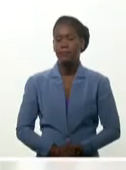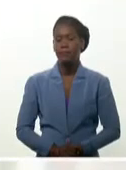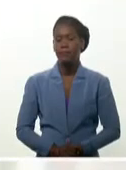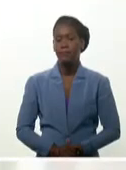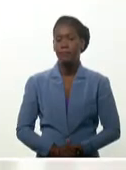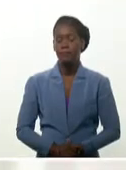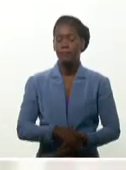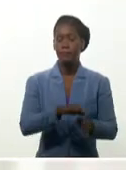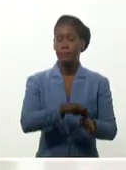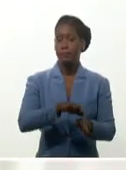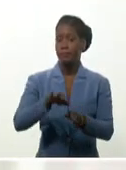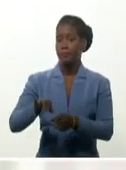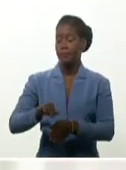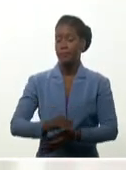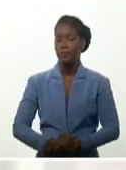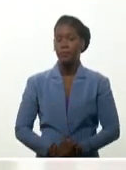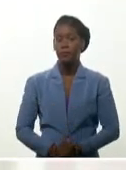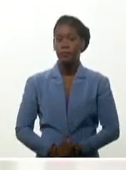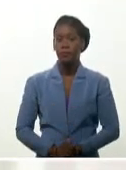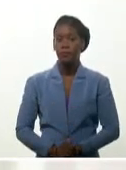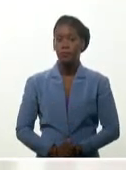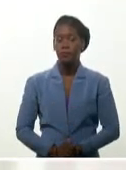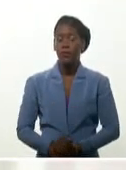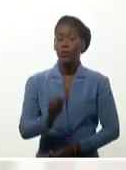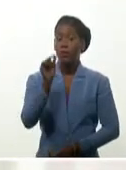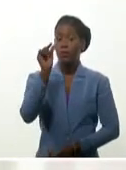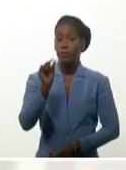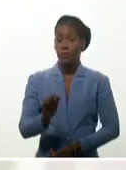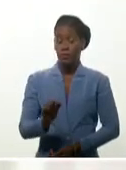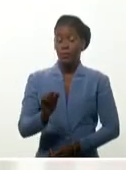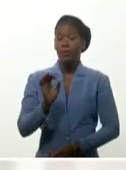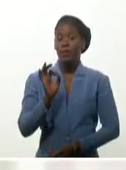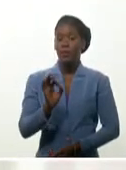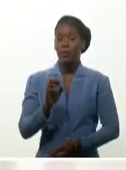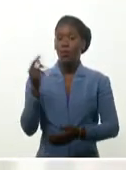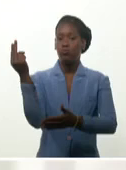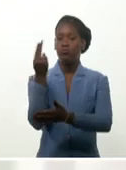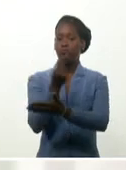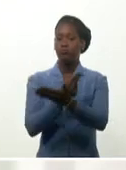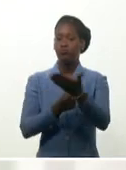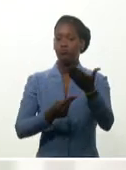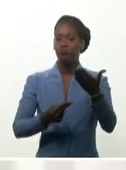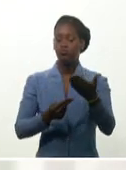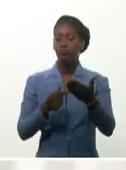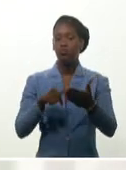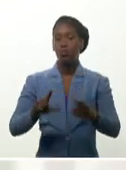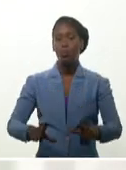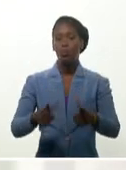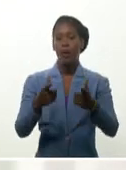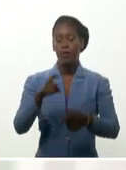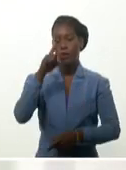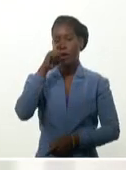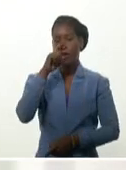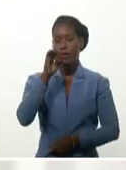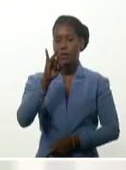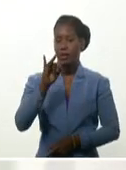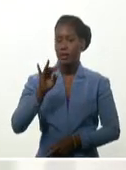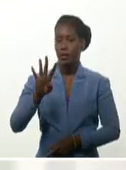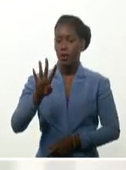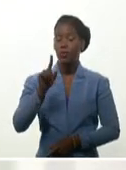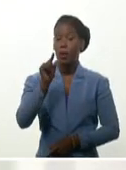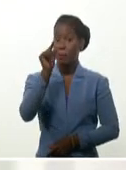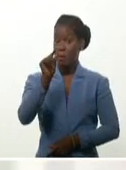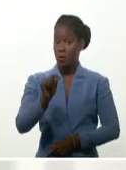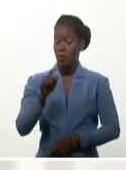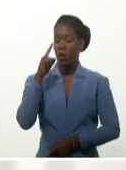Un auténtico martiano celebra hoy su cumpleaños 74, el artista de la plástica Manuel López Oliva. Este creador, Premio Nacional de